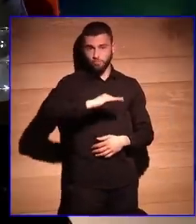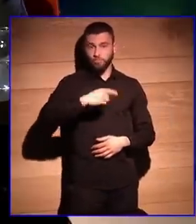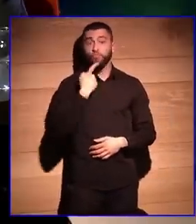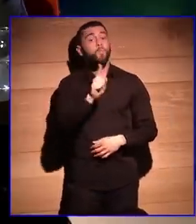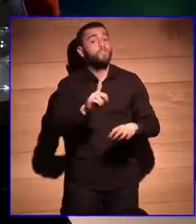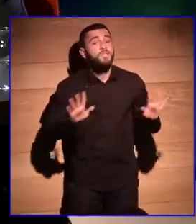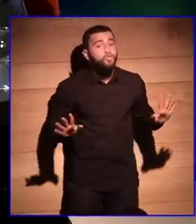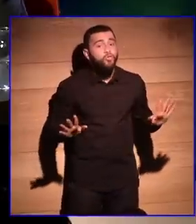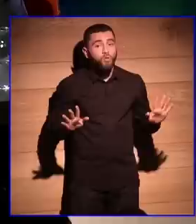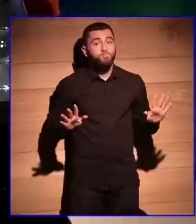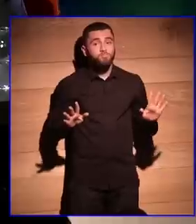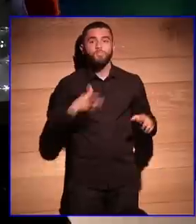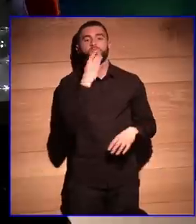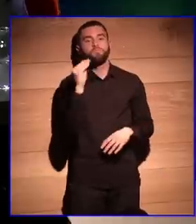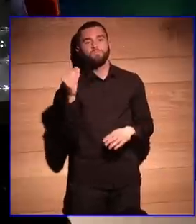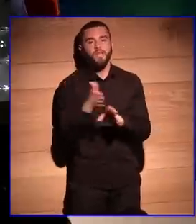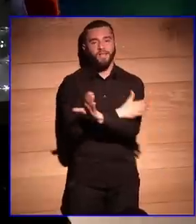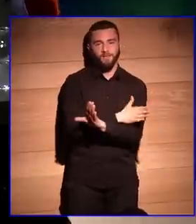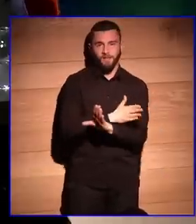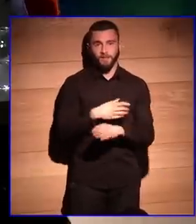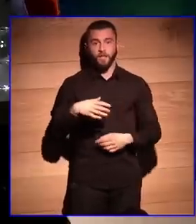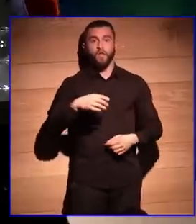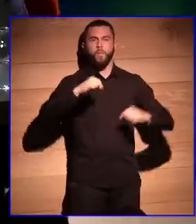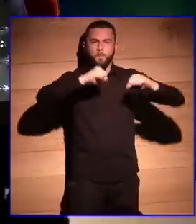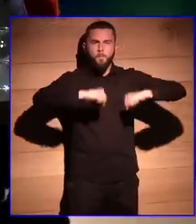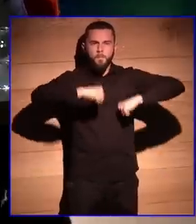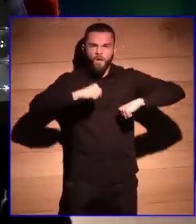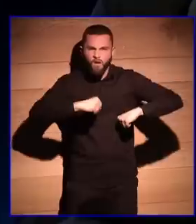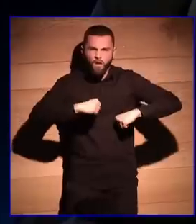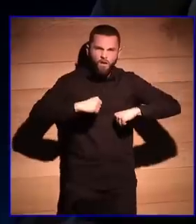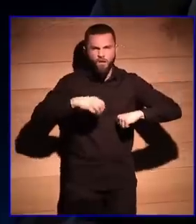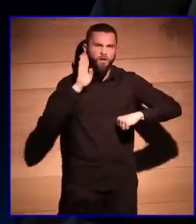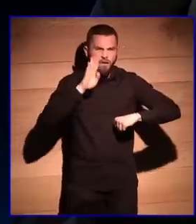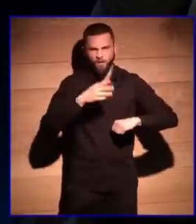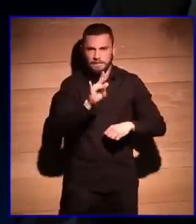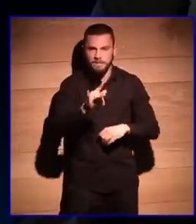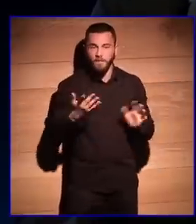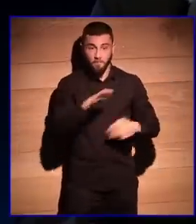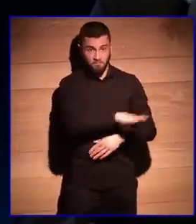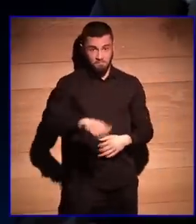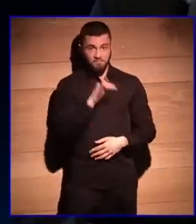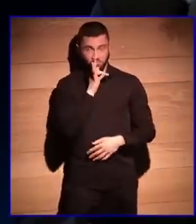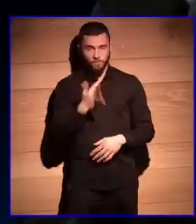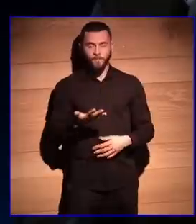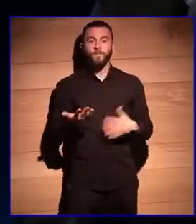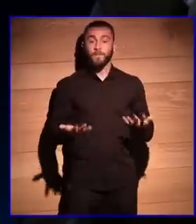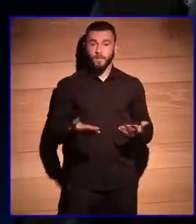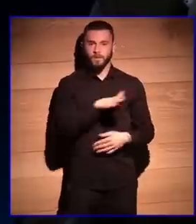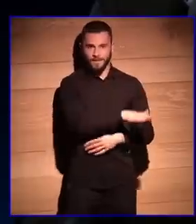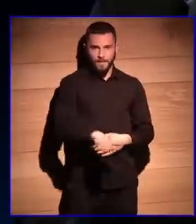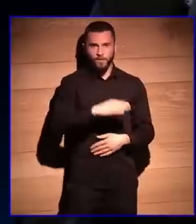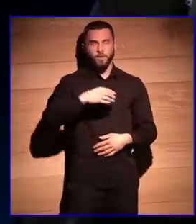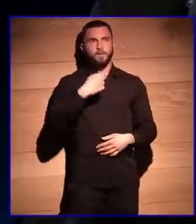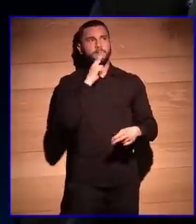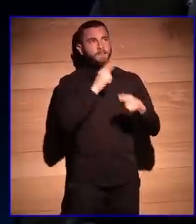de los villanos niños. Preadolescentes. Hemos hablado de los viejos verdes, pero de los villanos niños no. De los niños, hablamos del que no recuerdo el